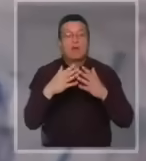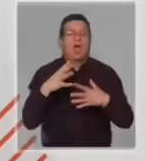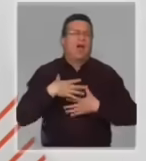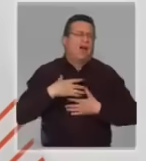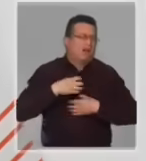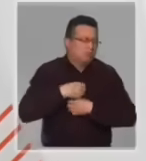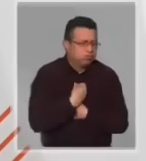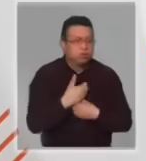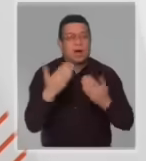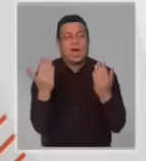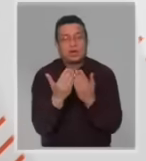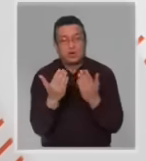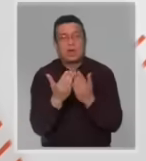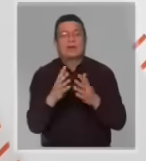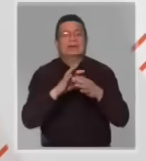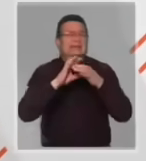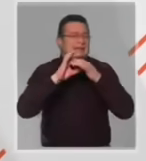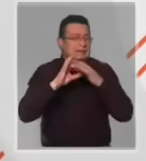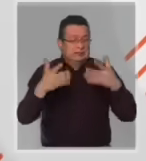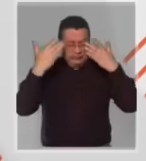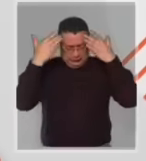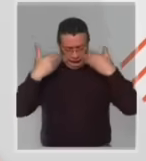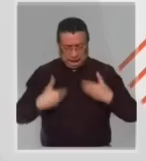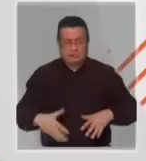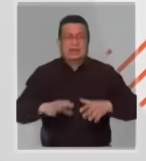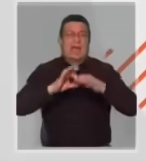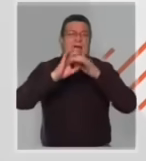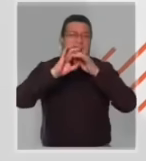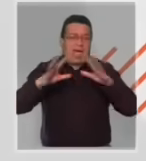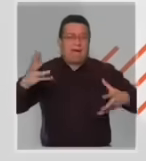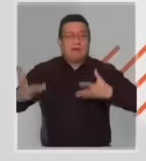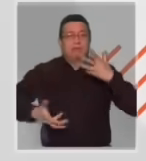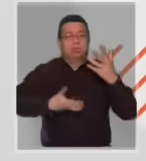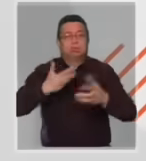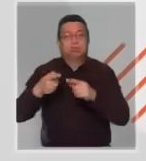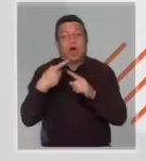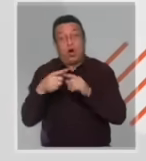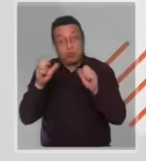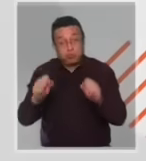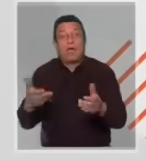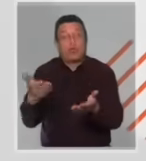que deben enfrentar terribles secuelas en su cuerpo, mientras que otros luchan por su vida.